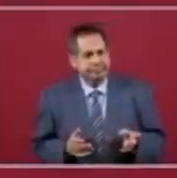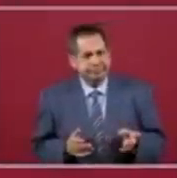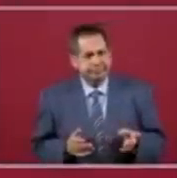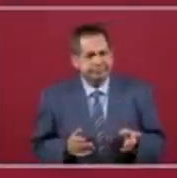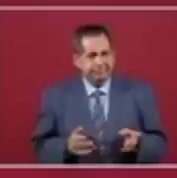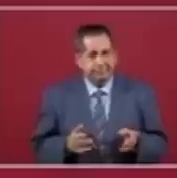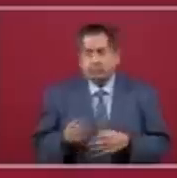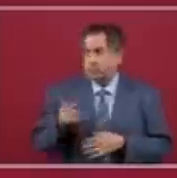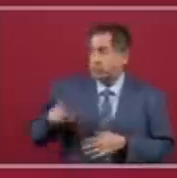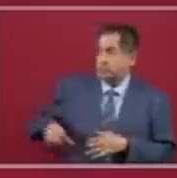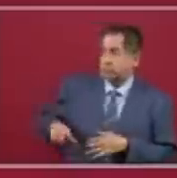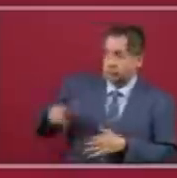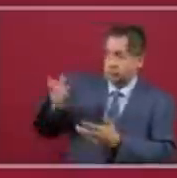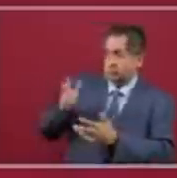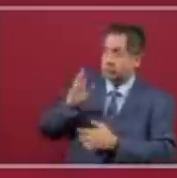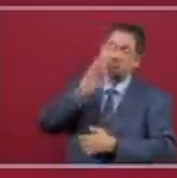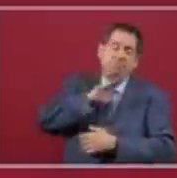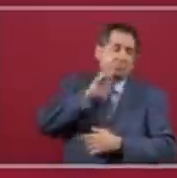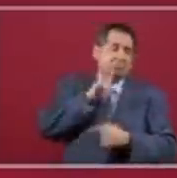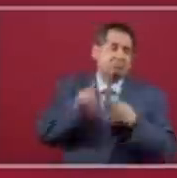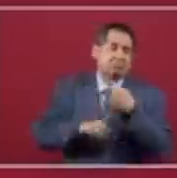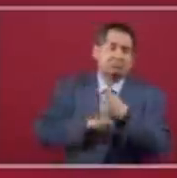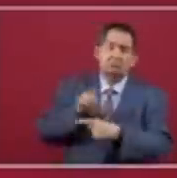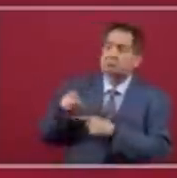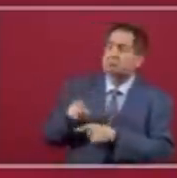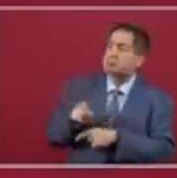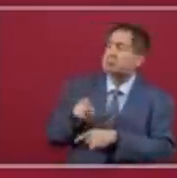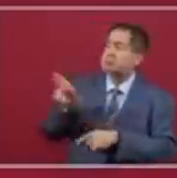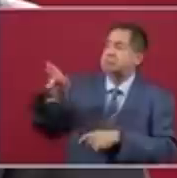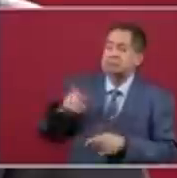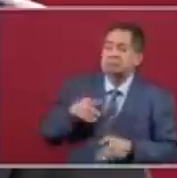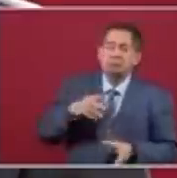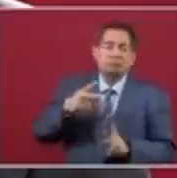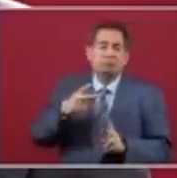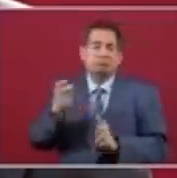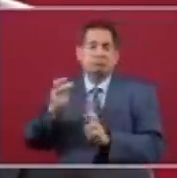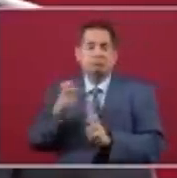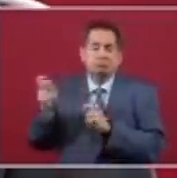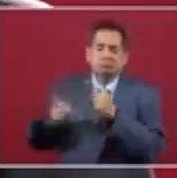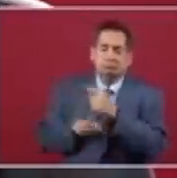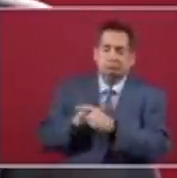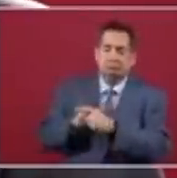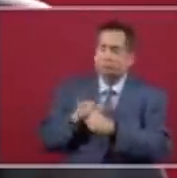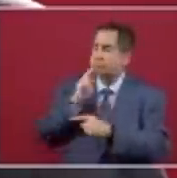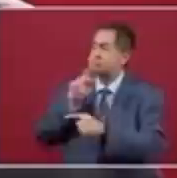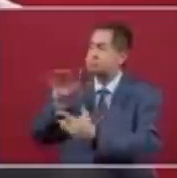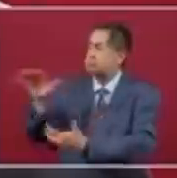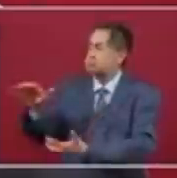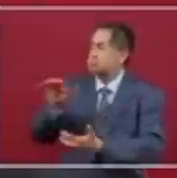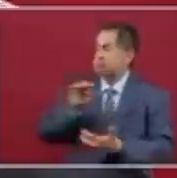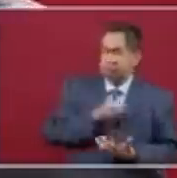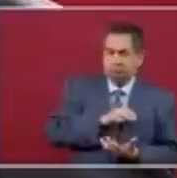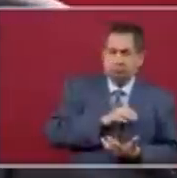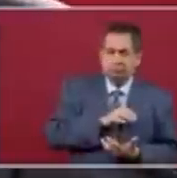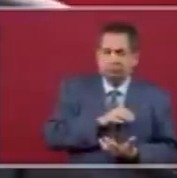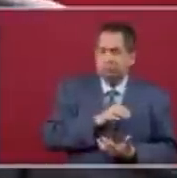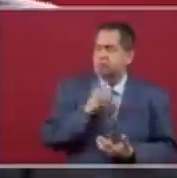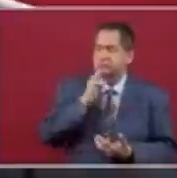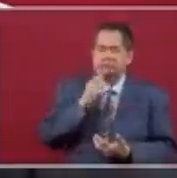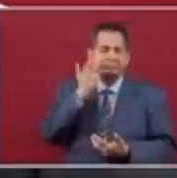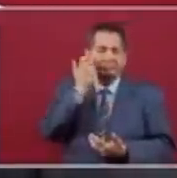son eficaces y además se roban todo. Luego entonces, mejor dennos a nosotros el